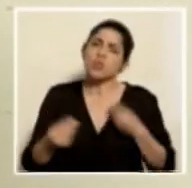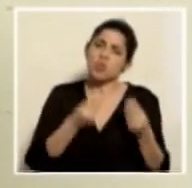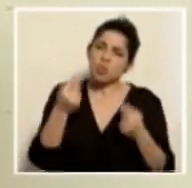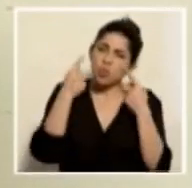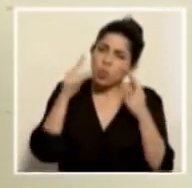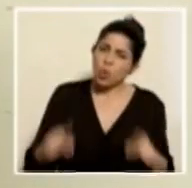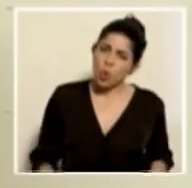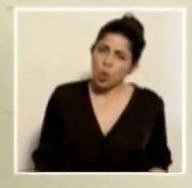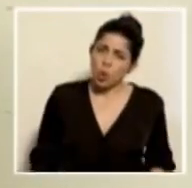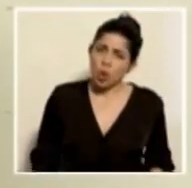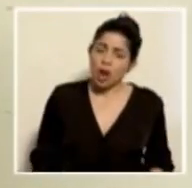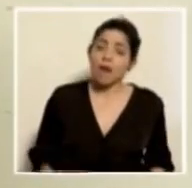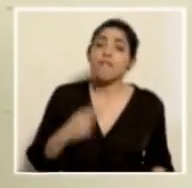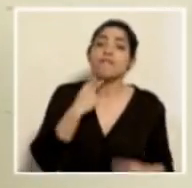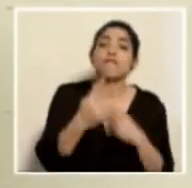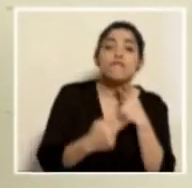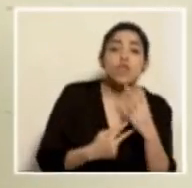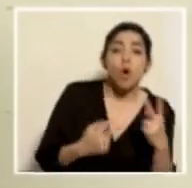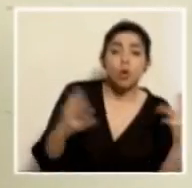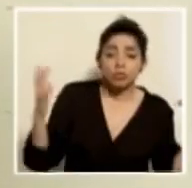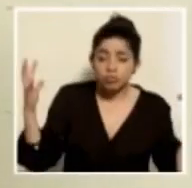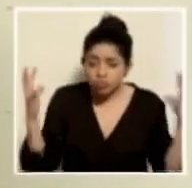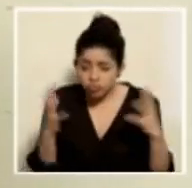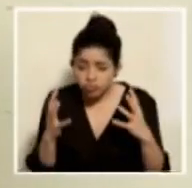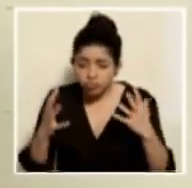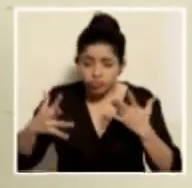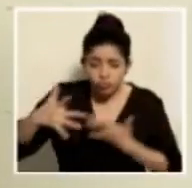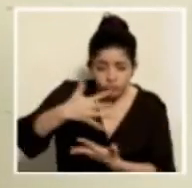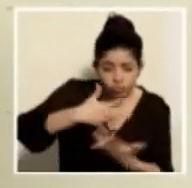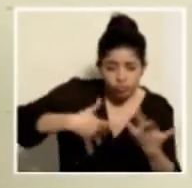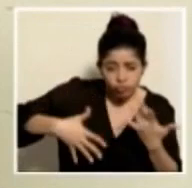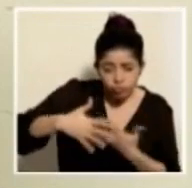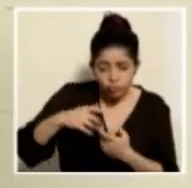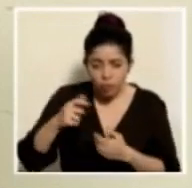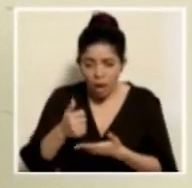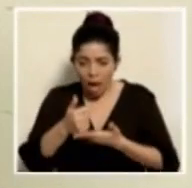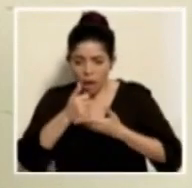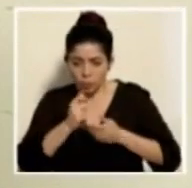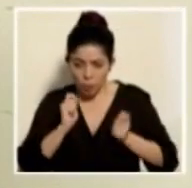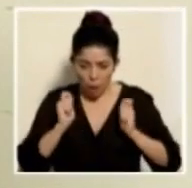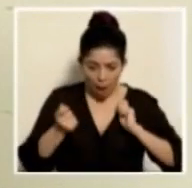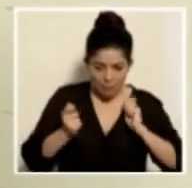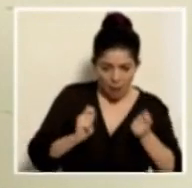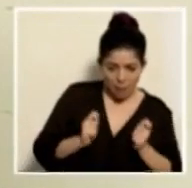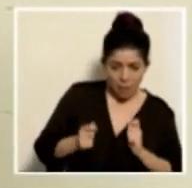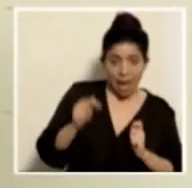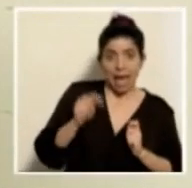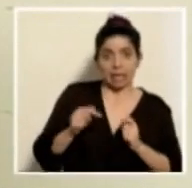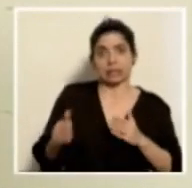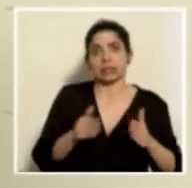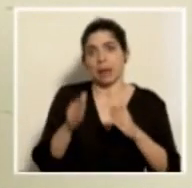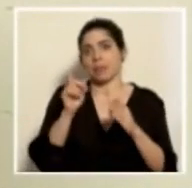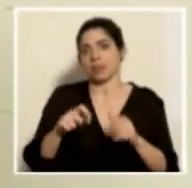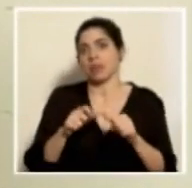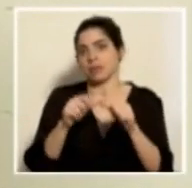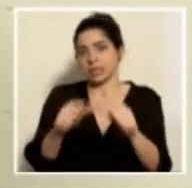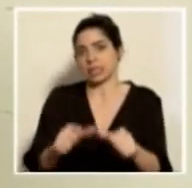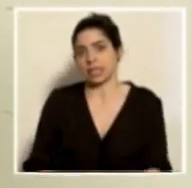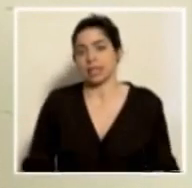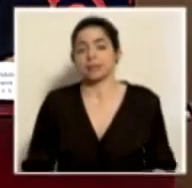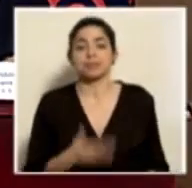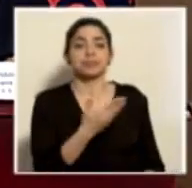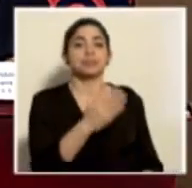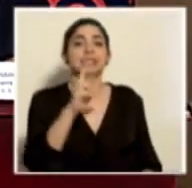el concierto de las voces que convergen para hacer los cambios necesarios, y hacia eso tenemos que seguir encaminándonos. Cristín Hidalgo,